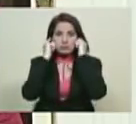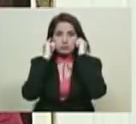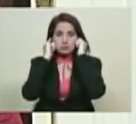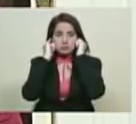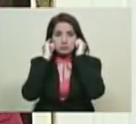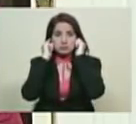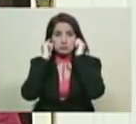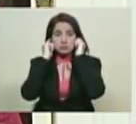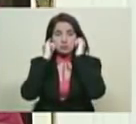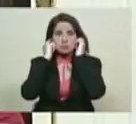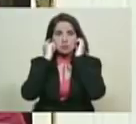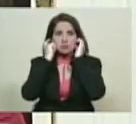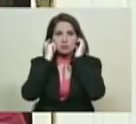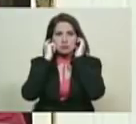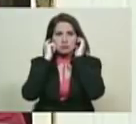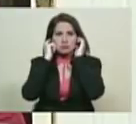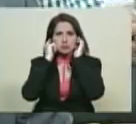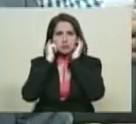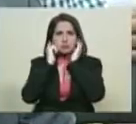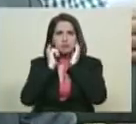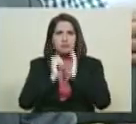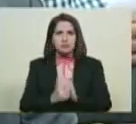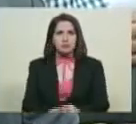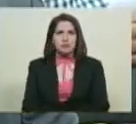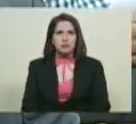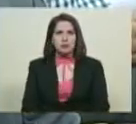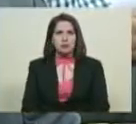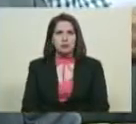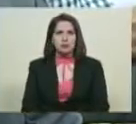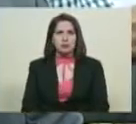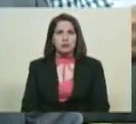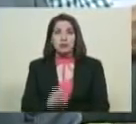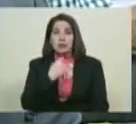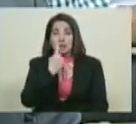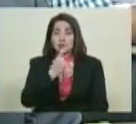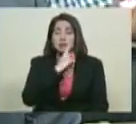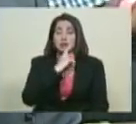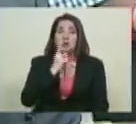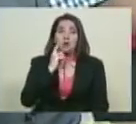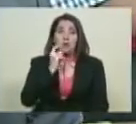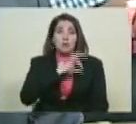Feliz Antonio de Alcázar Andrade, tiene nombre así como de conde.